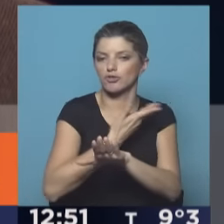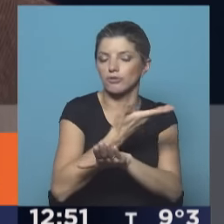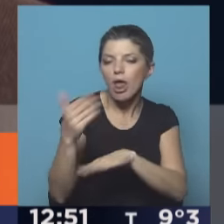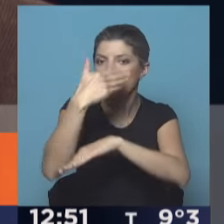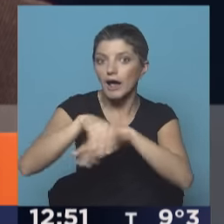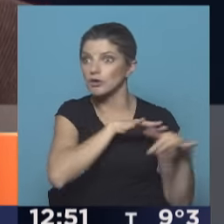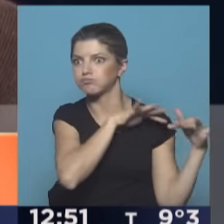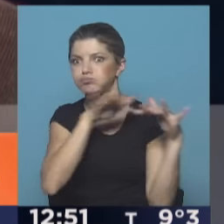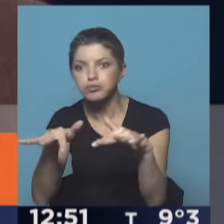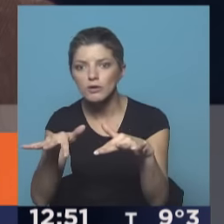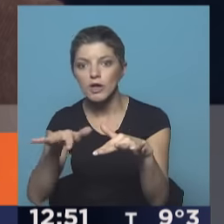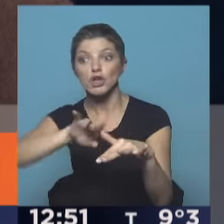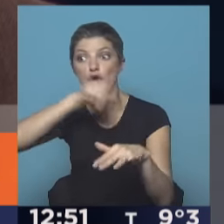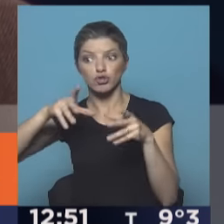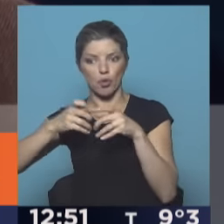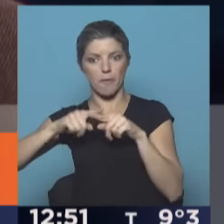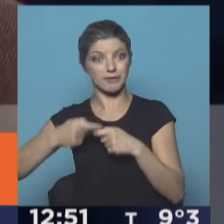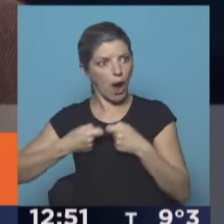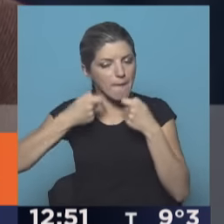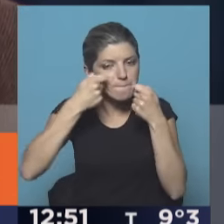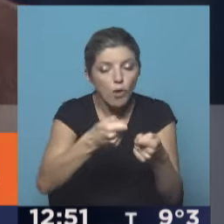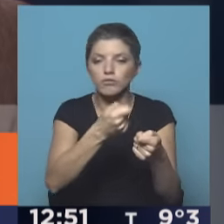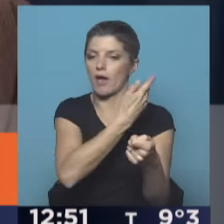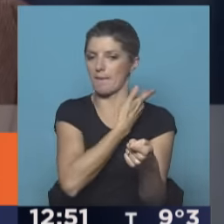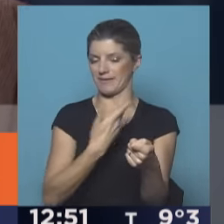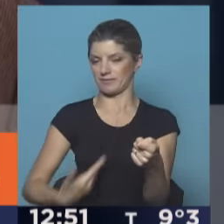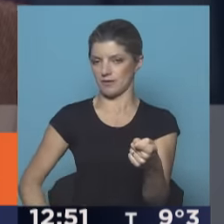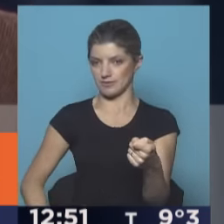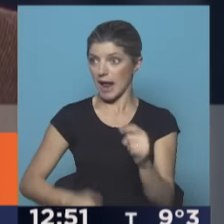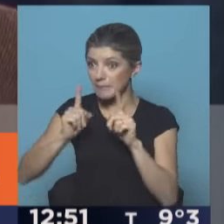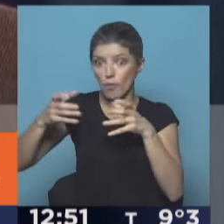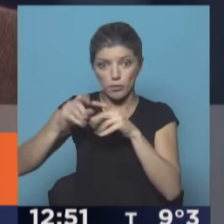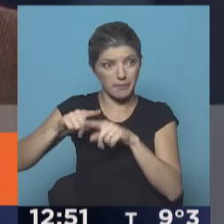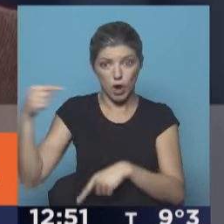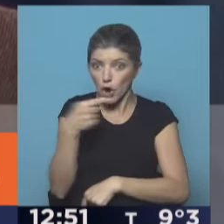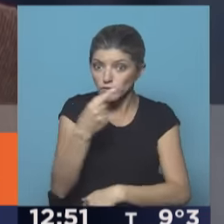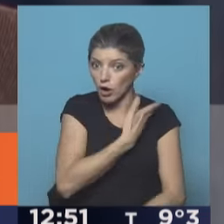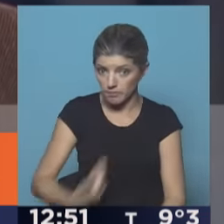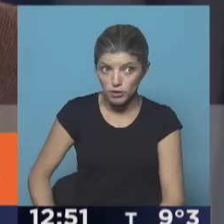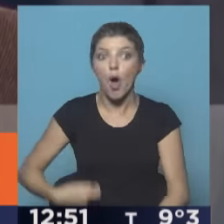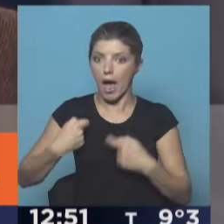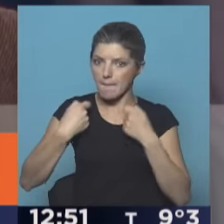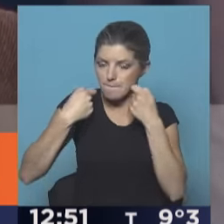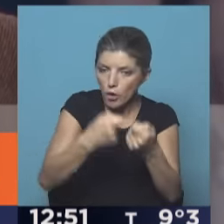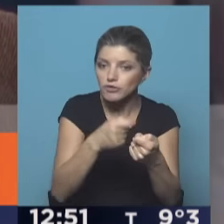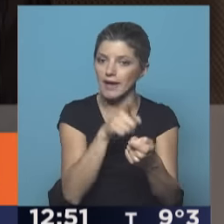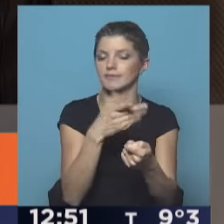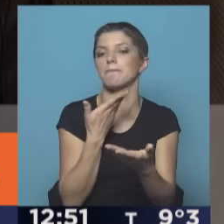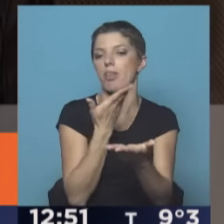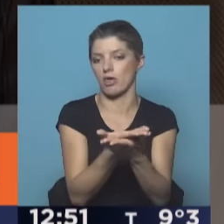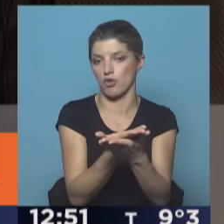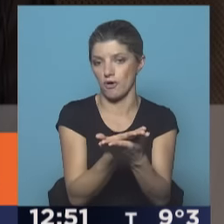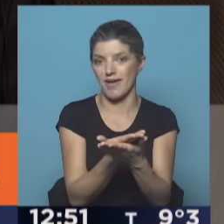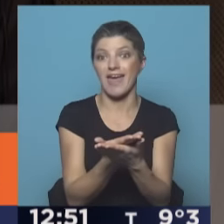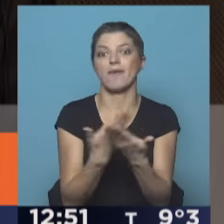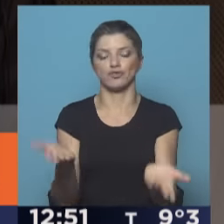apoyo de los demás partidos políticos hasta el partido de de la oposición la gente sale en la en la calle en la década de los 80 la